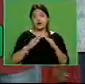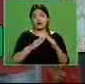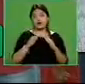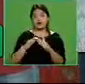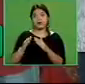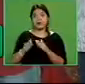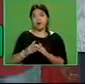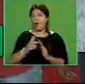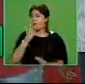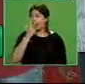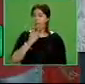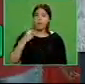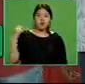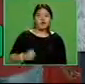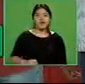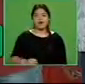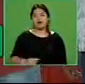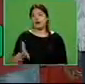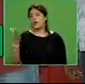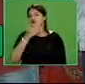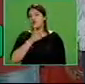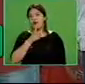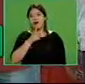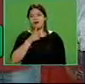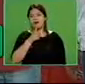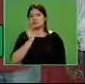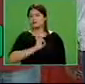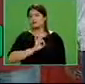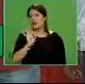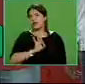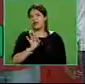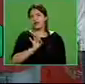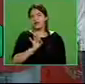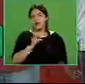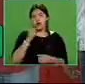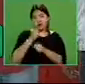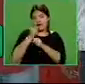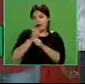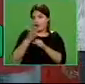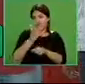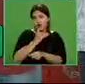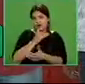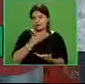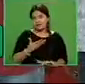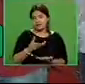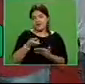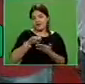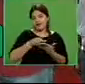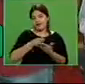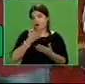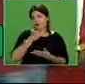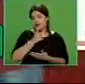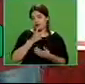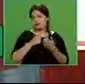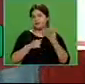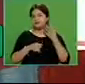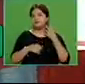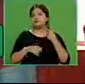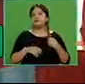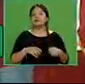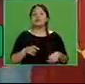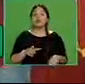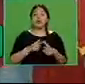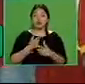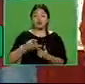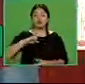en extrema pobreza, es decir, donde no perciben por lo menos un salario mínimo mensual como ingreso. Entonces